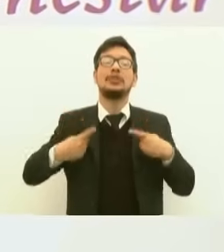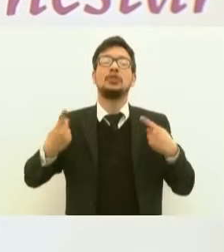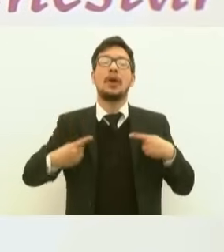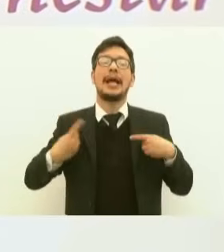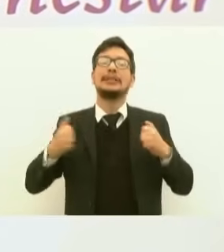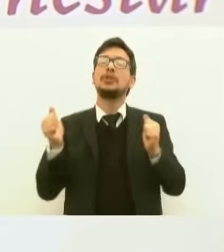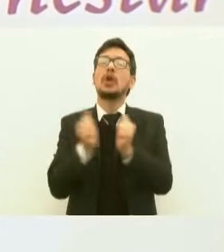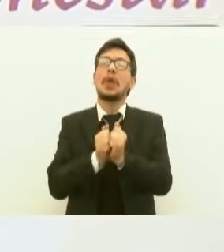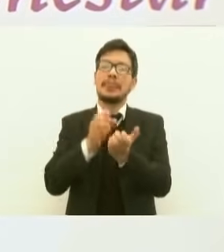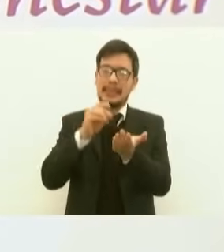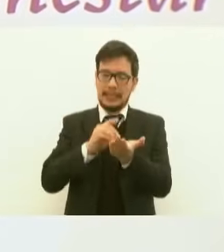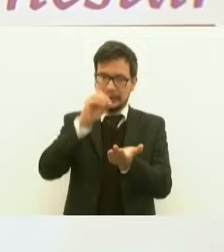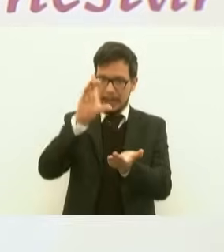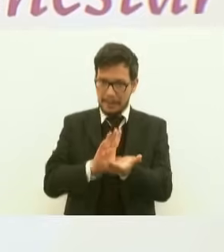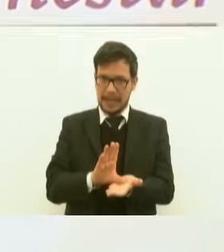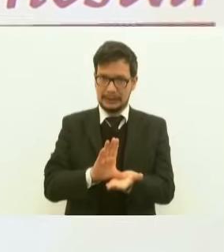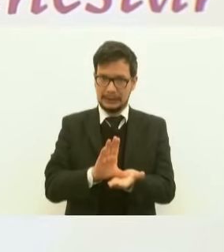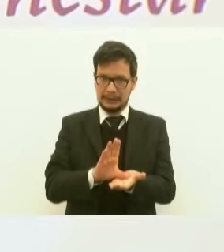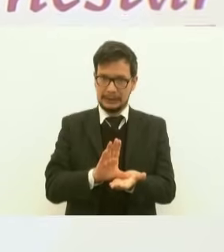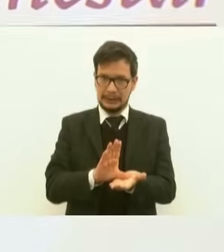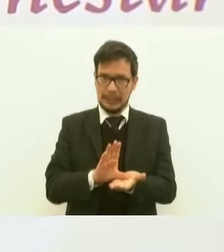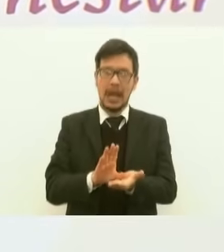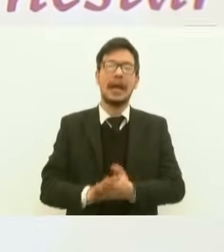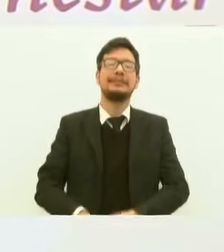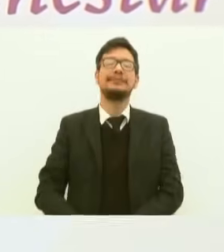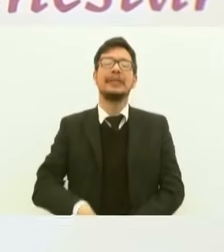discapacidad. Son